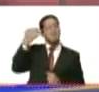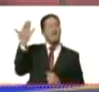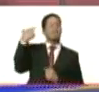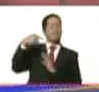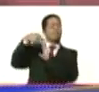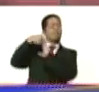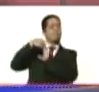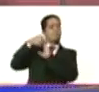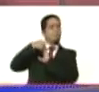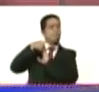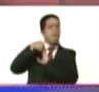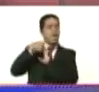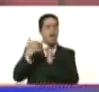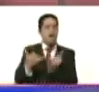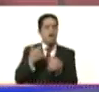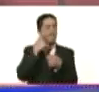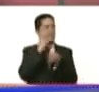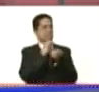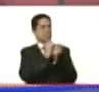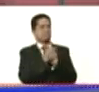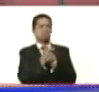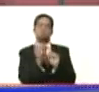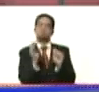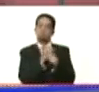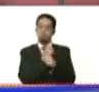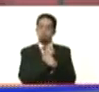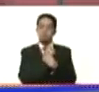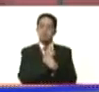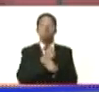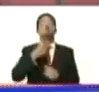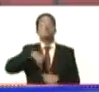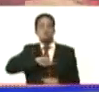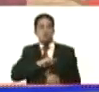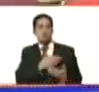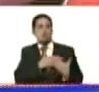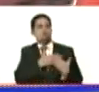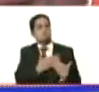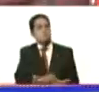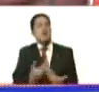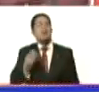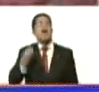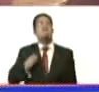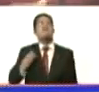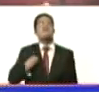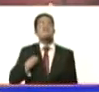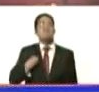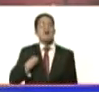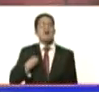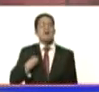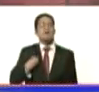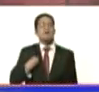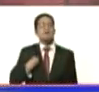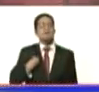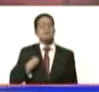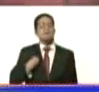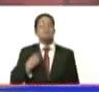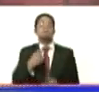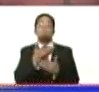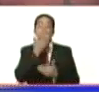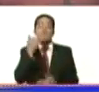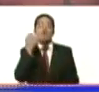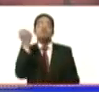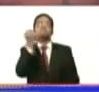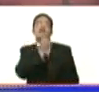destino, porque estamos dispuestos a dar la vida ante un atropello intolerable de infinita